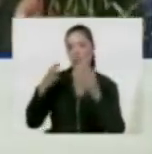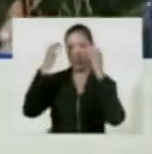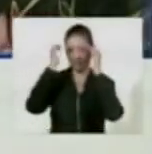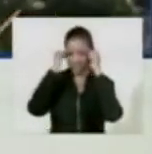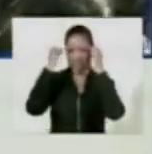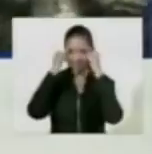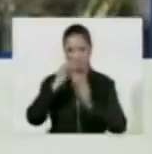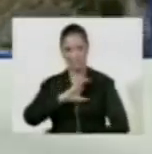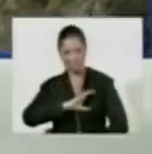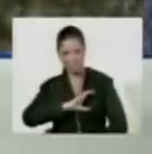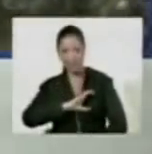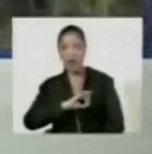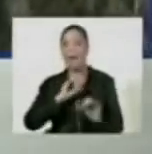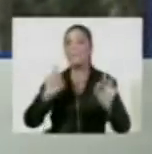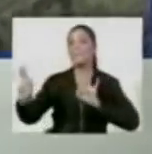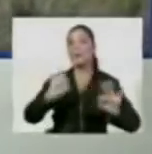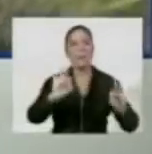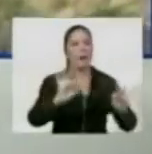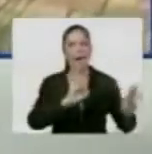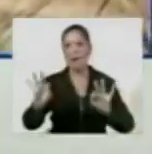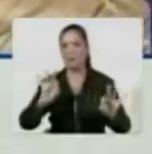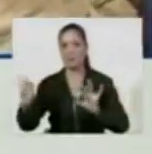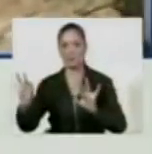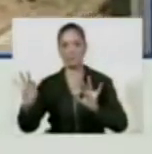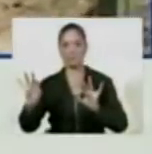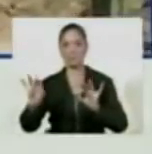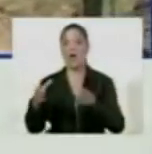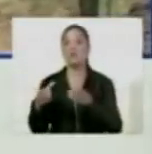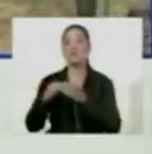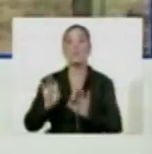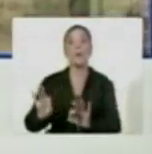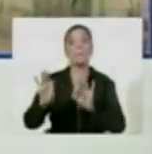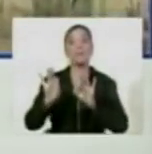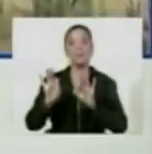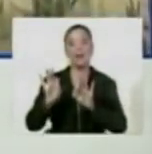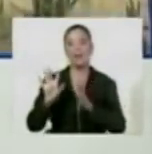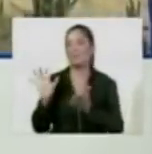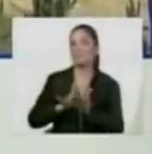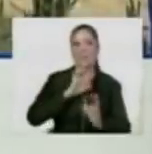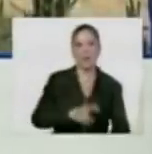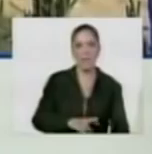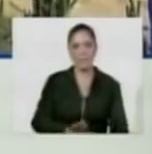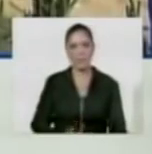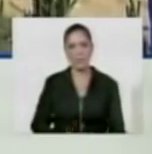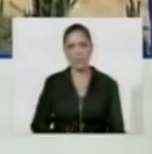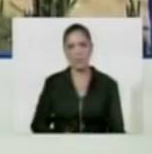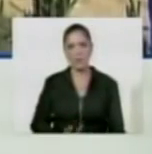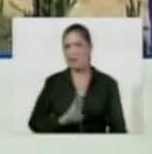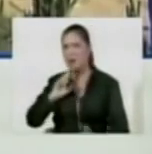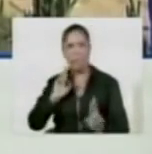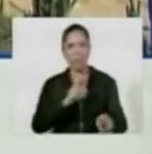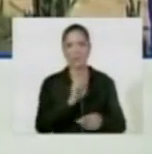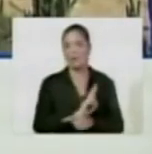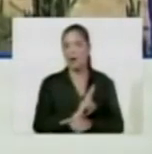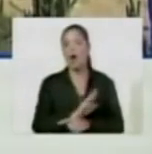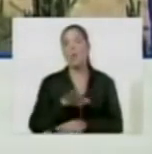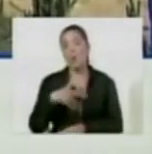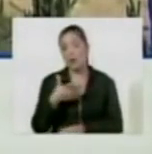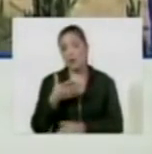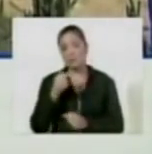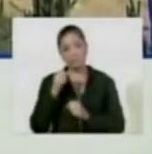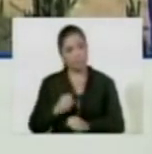Preparando y armando las fuerzas especiales y las tropas de acción rápida, ¿no?, para que tengamos gran capacidad